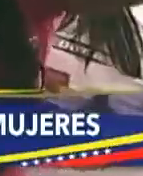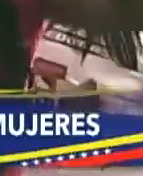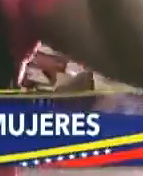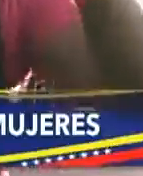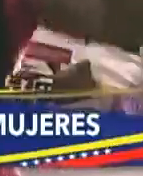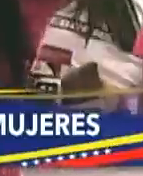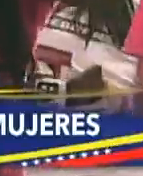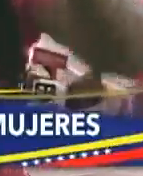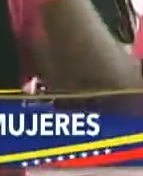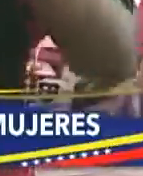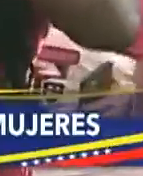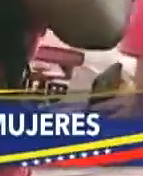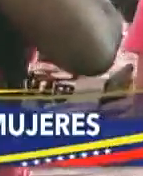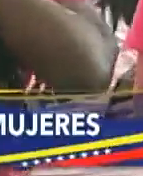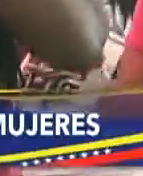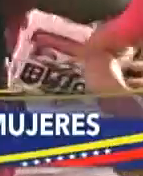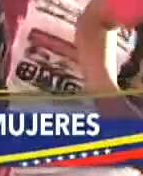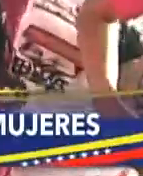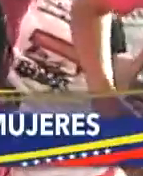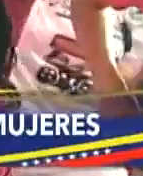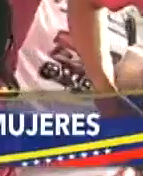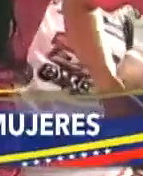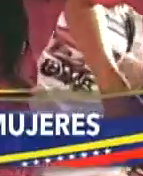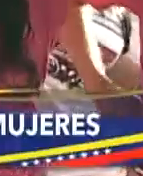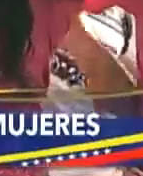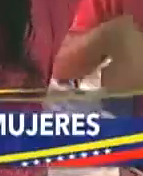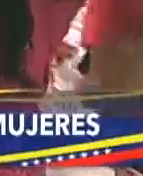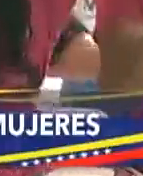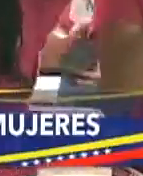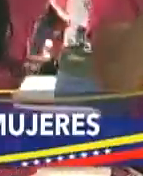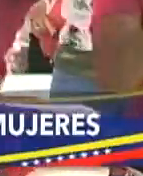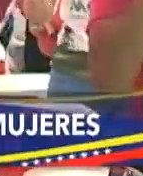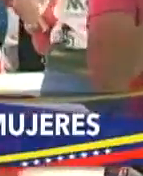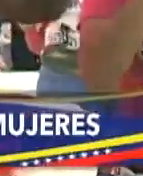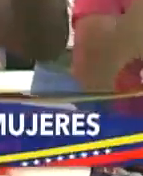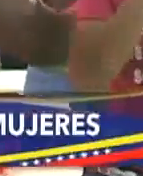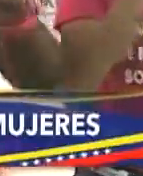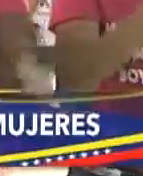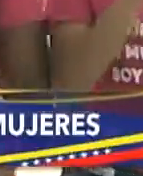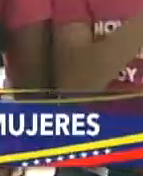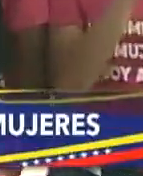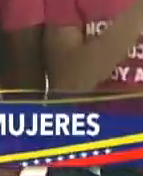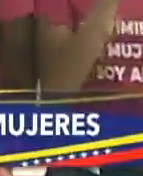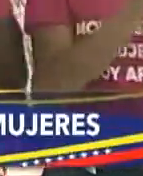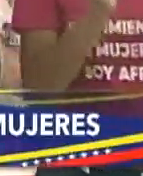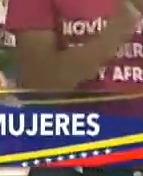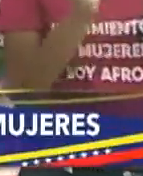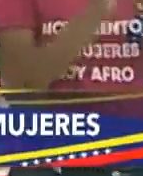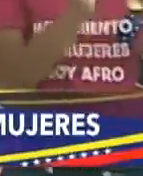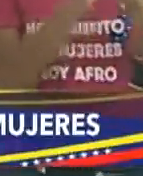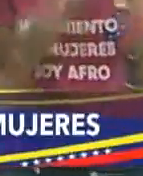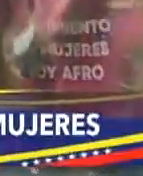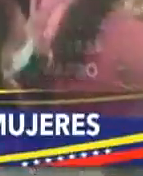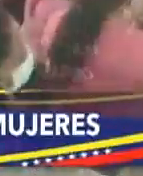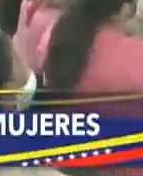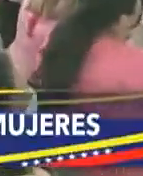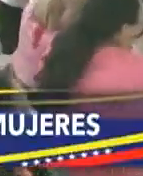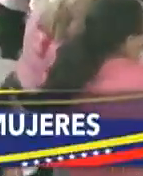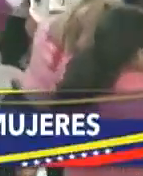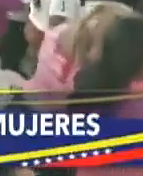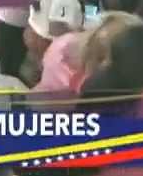alegría se vive aquí en la Plaza Bicentenario del complejo Miraflores, en esta gran reunión del Congreso Venezolano